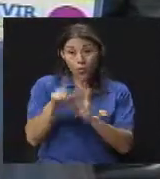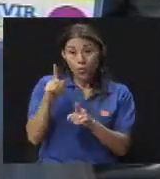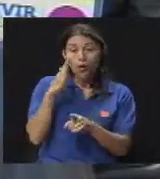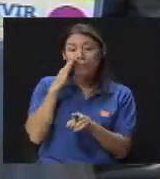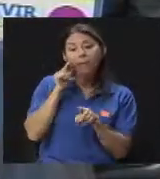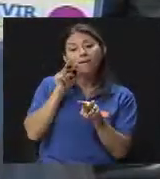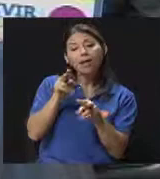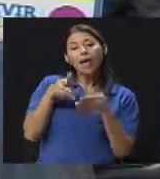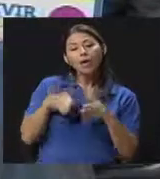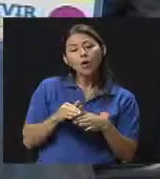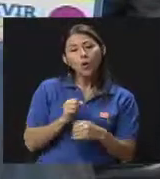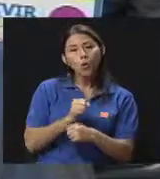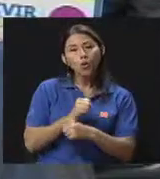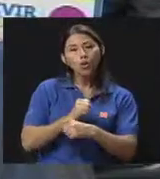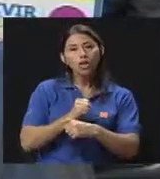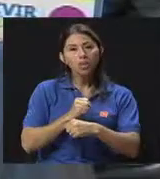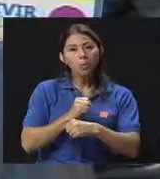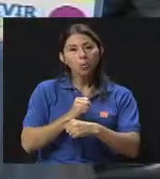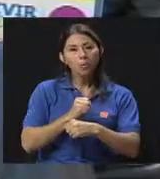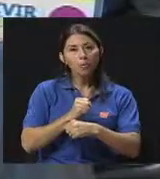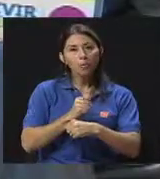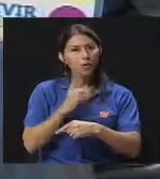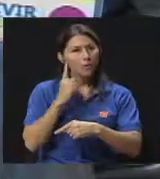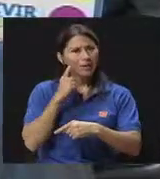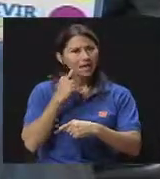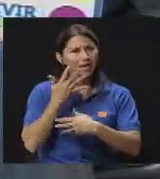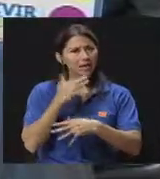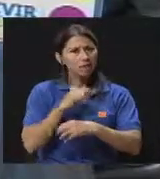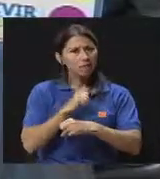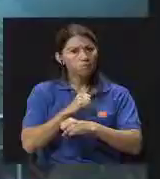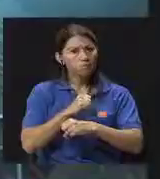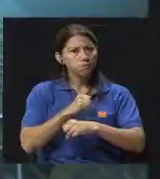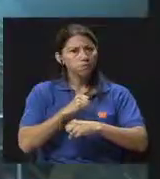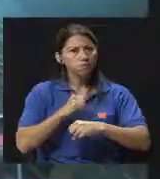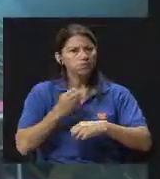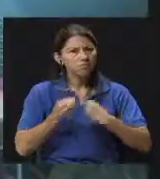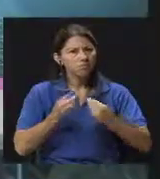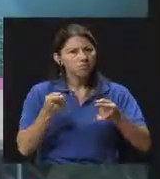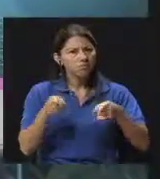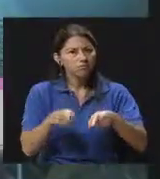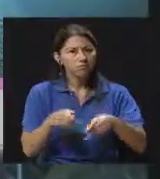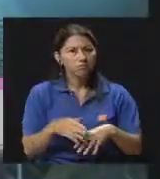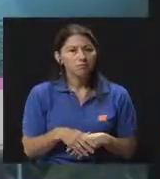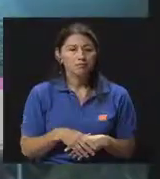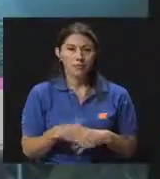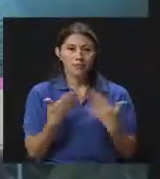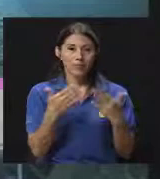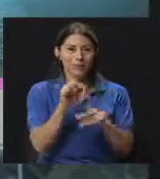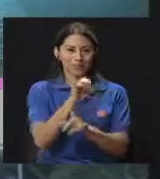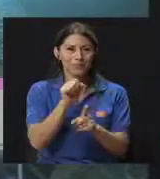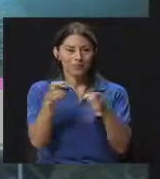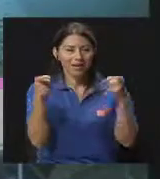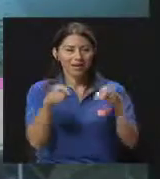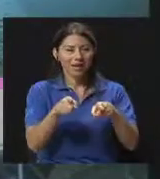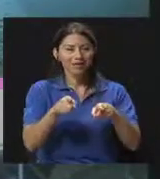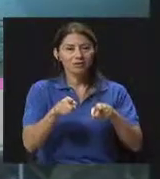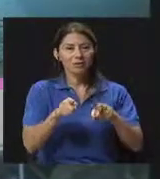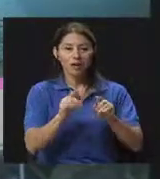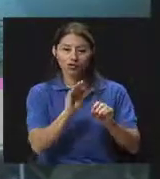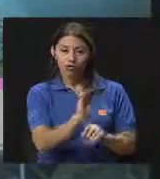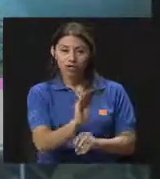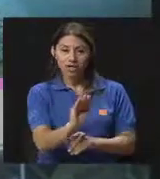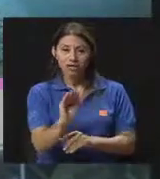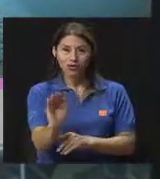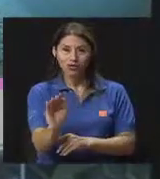saber que ya tal vez podrían asistir a un servicio? Bueno, en caso de los niños, pues hablando de sobrepeso,